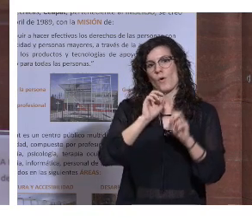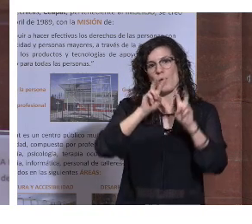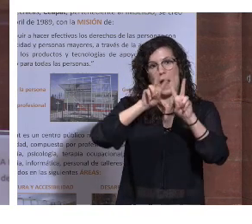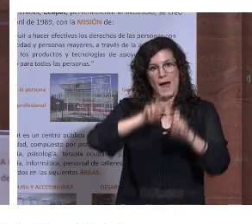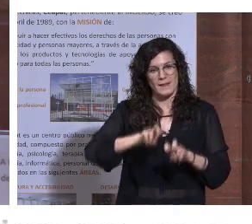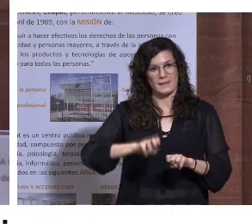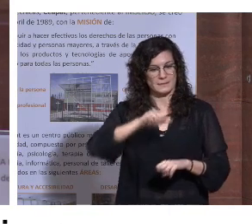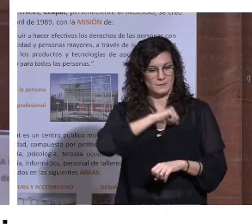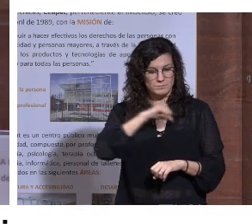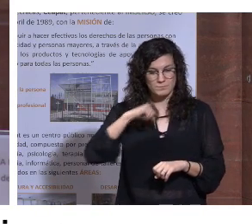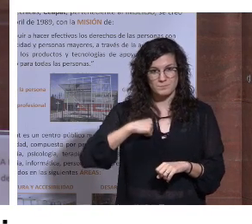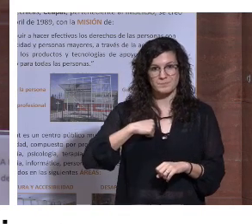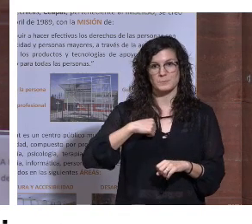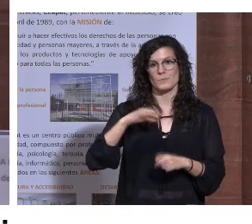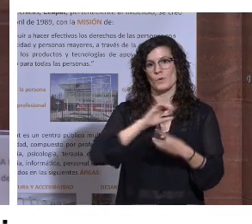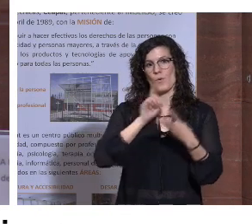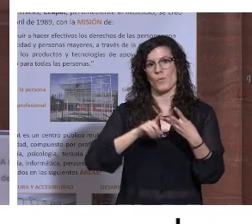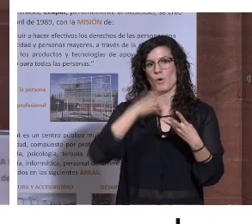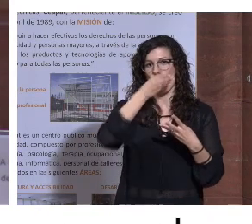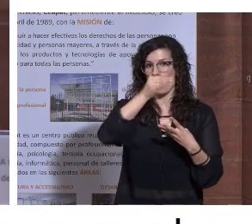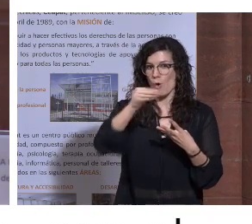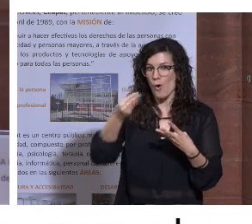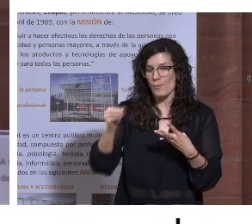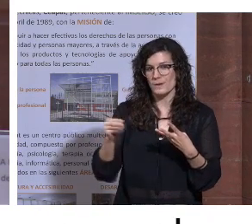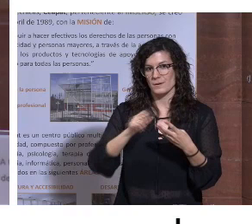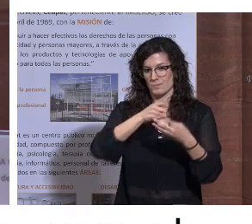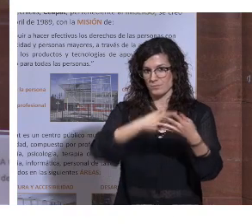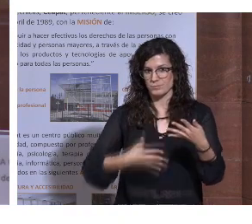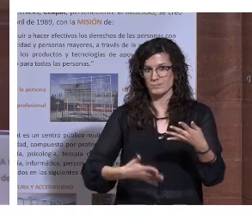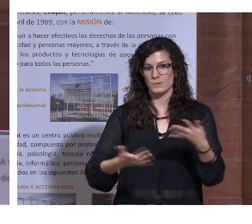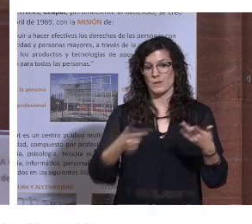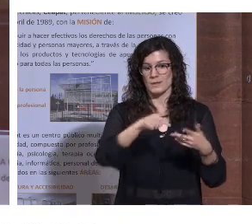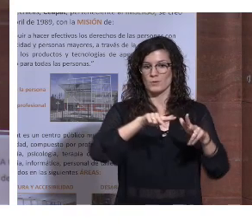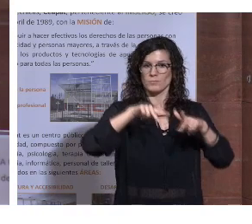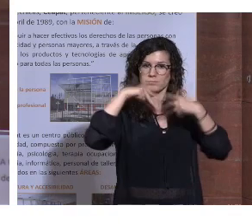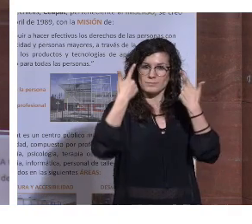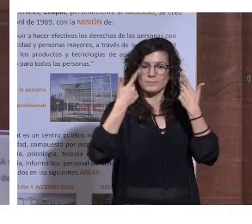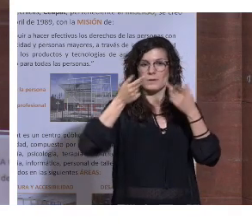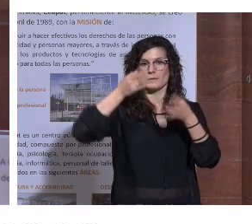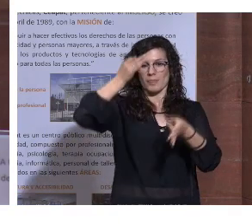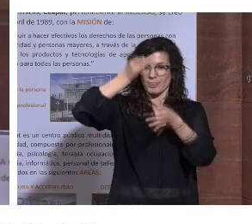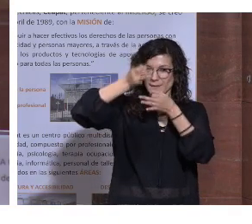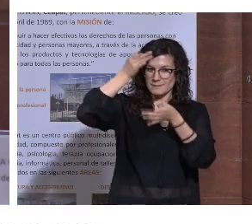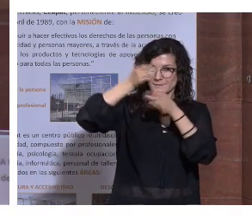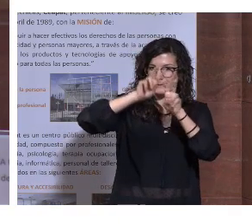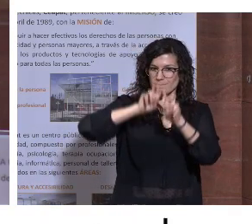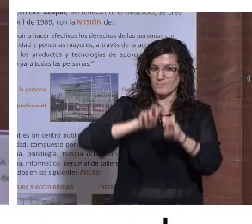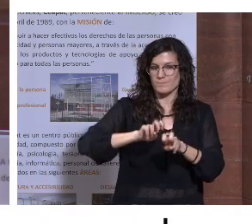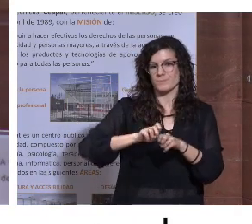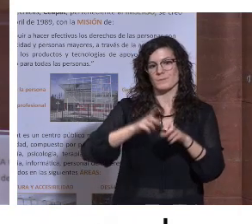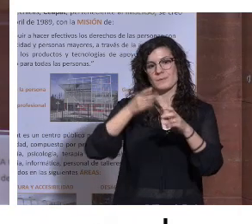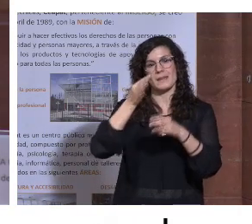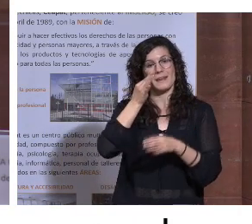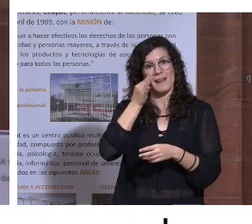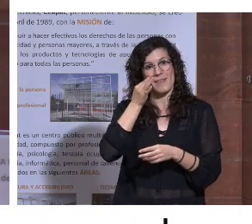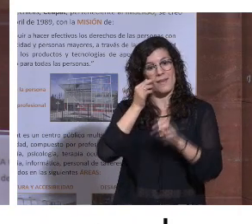autonómico, con los jóvenes. Entonces, nos ha permitido ir depurando, ¿no?, ese análisis de la realidad, que al